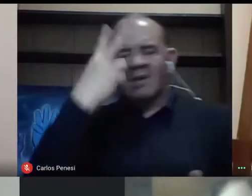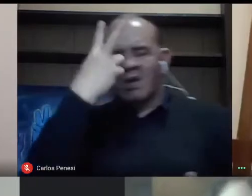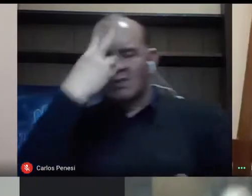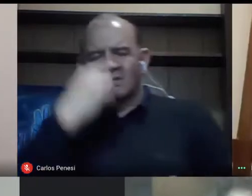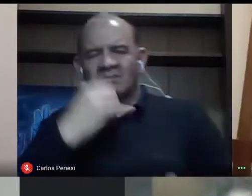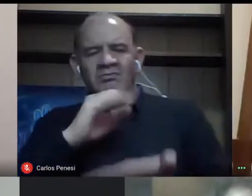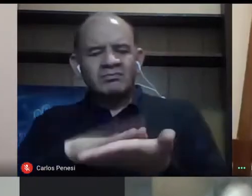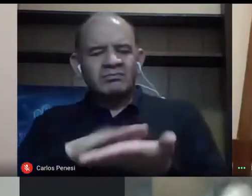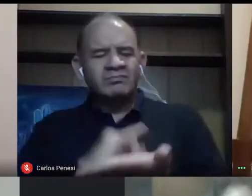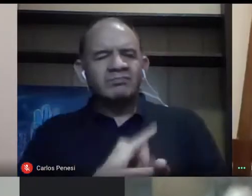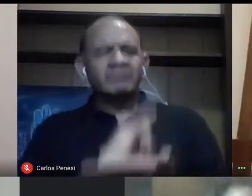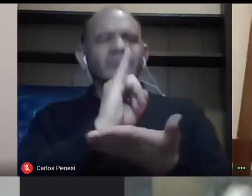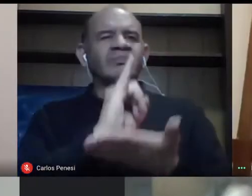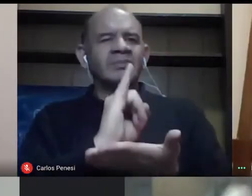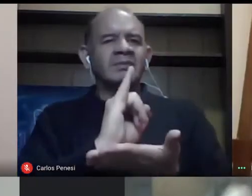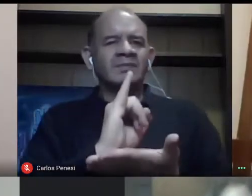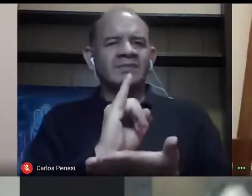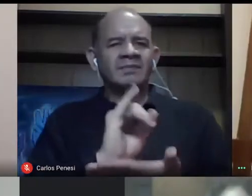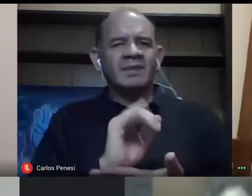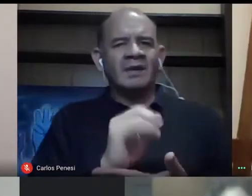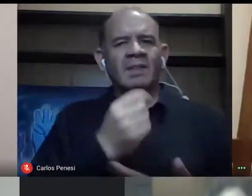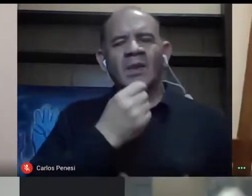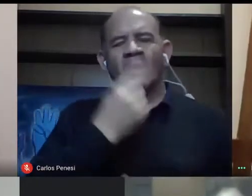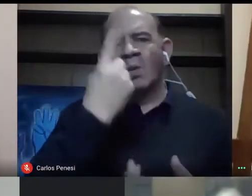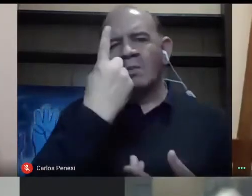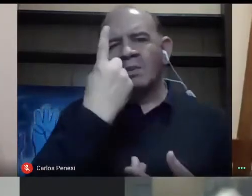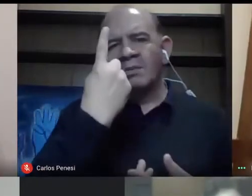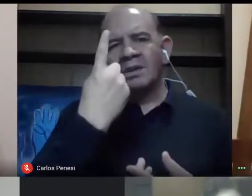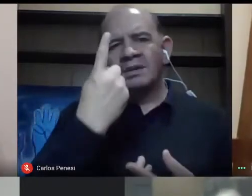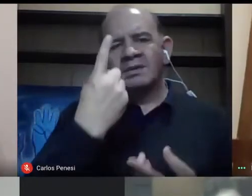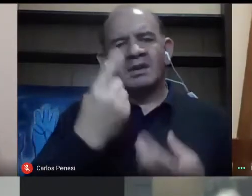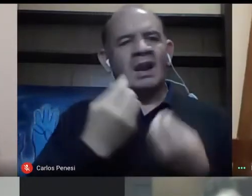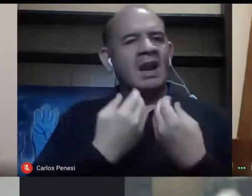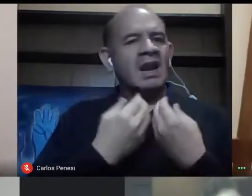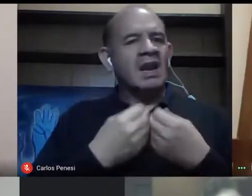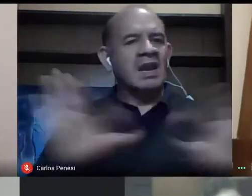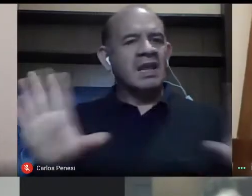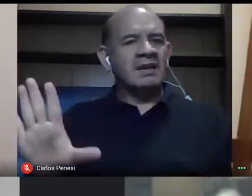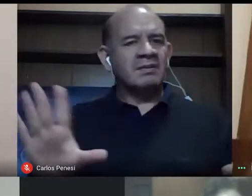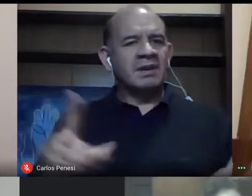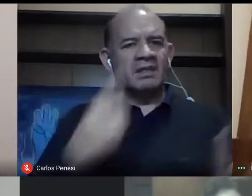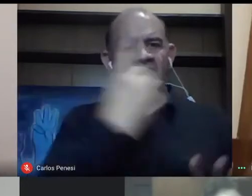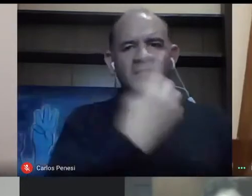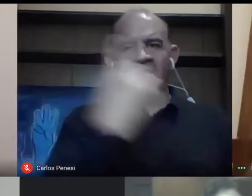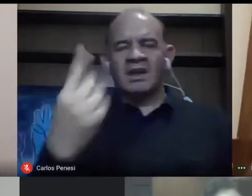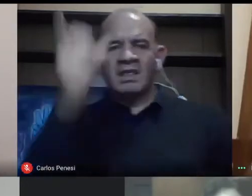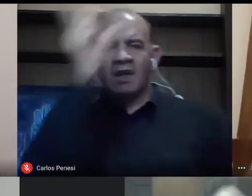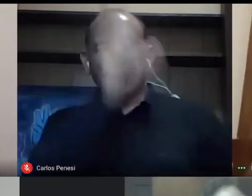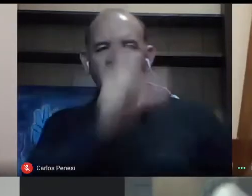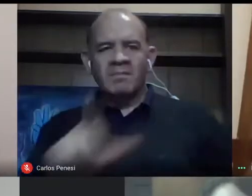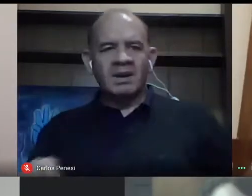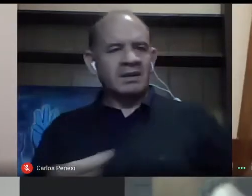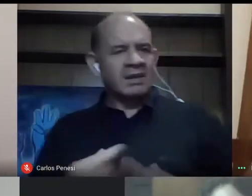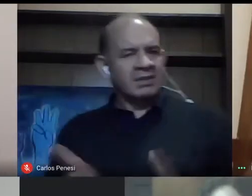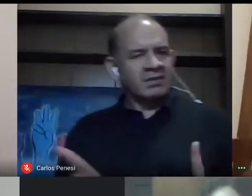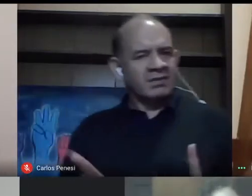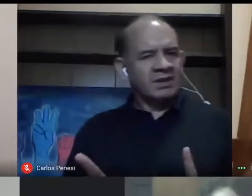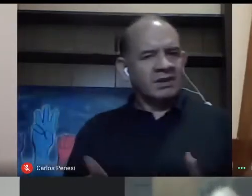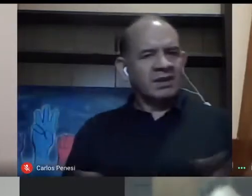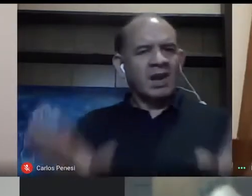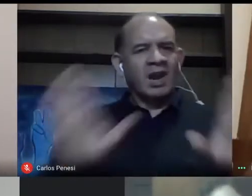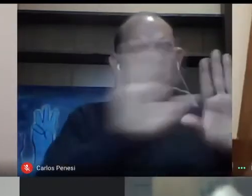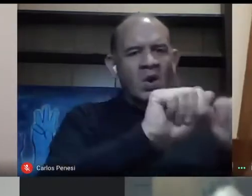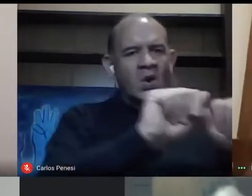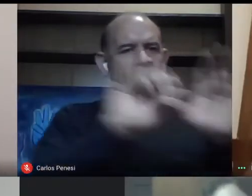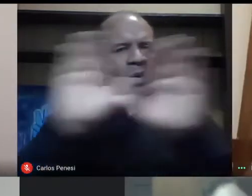visual. Establecer una excepción básica en cada país, y con elementos en común para que también sea